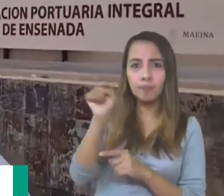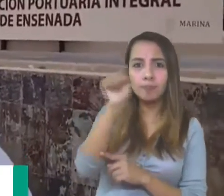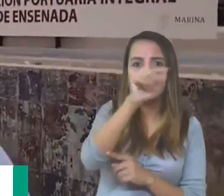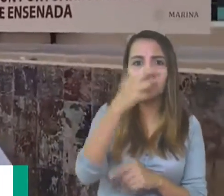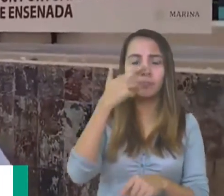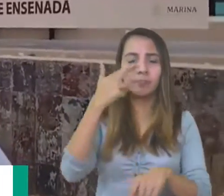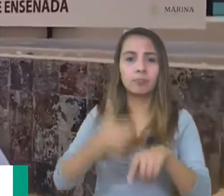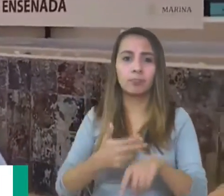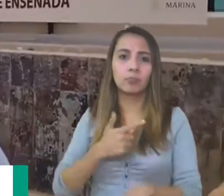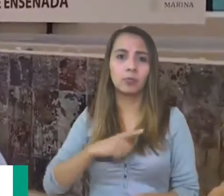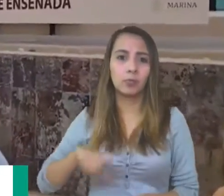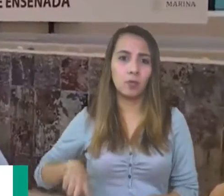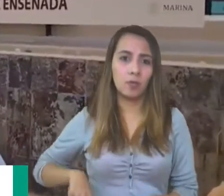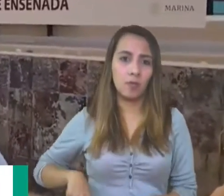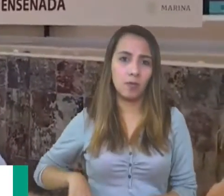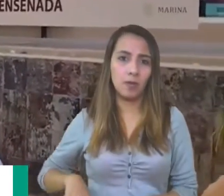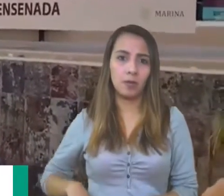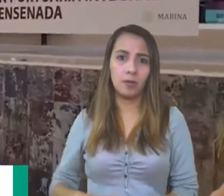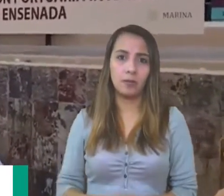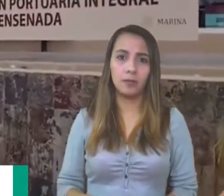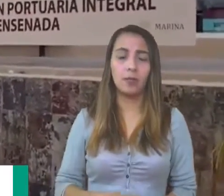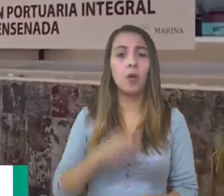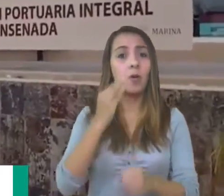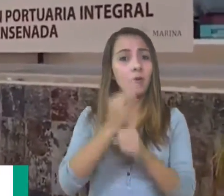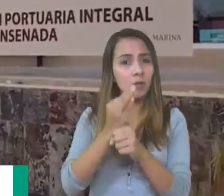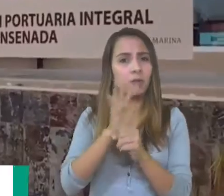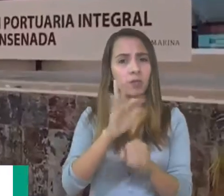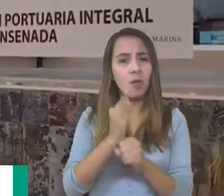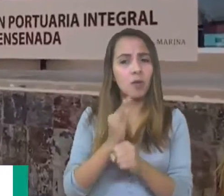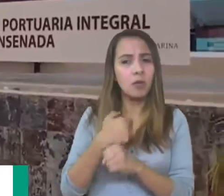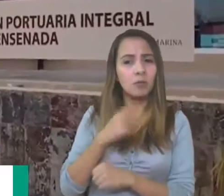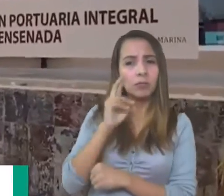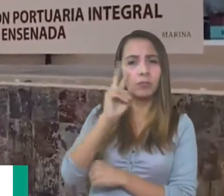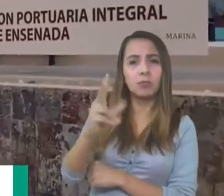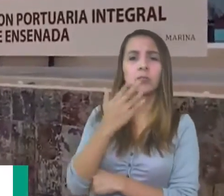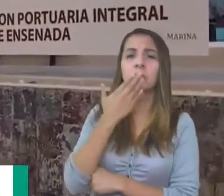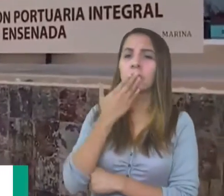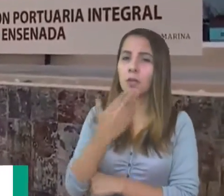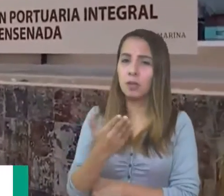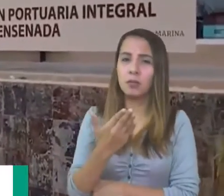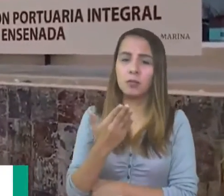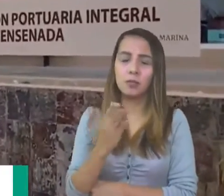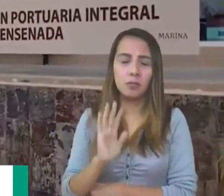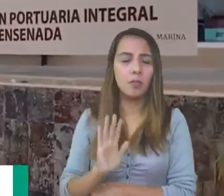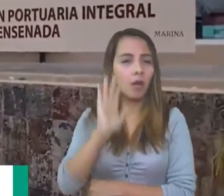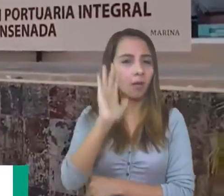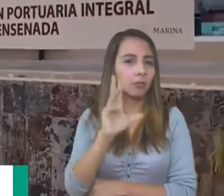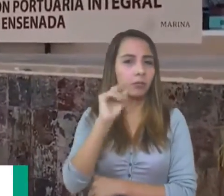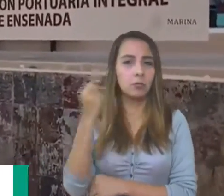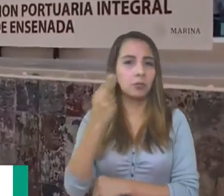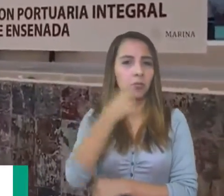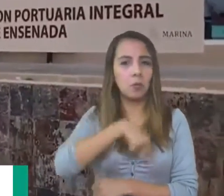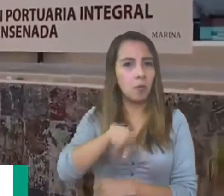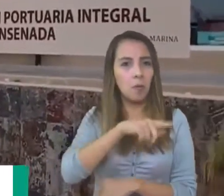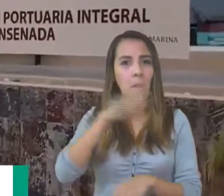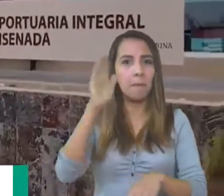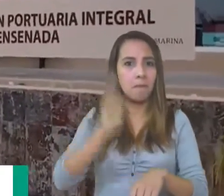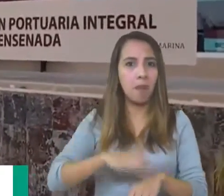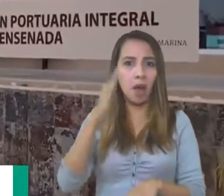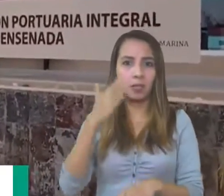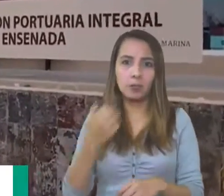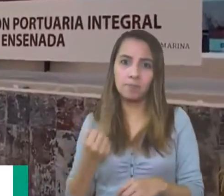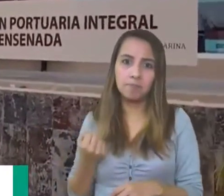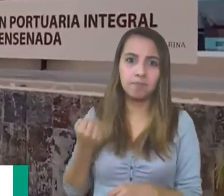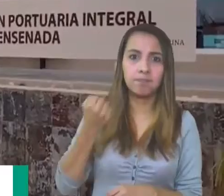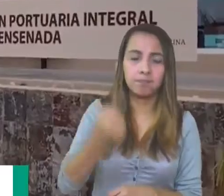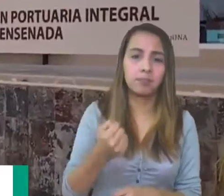de tono. No, ahorita vimos una buena disposición. Ajá. No es necesario subir tonos. Sí.